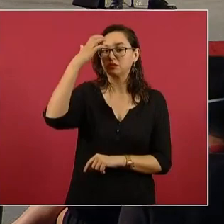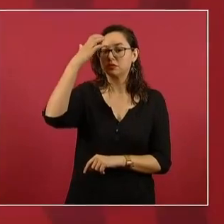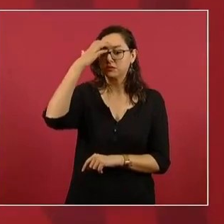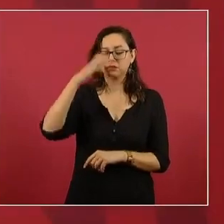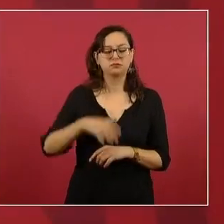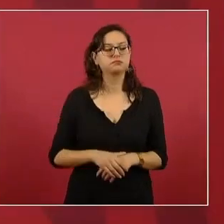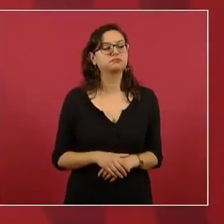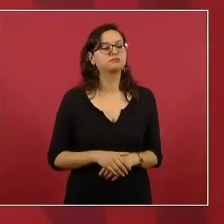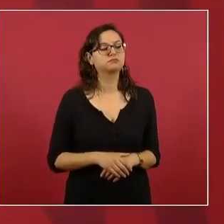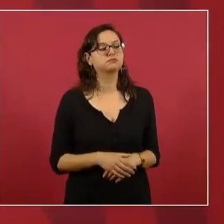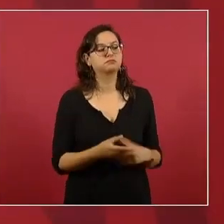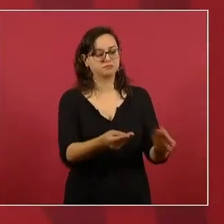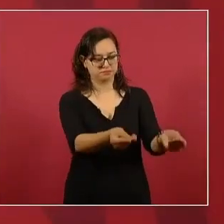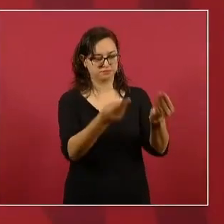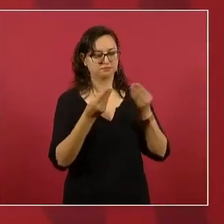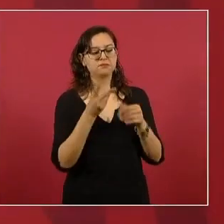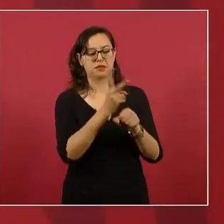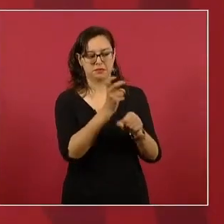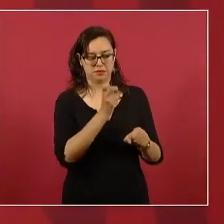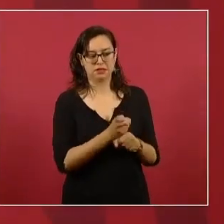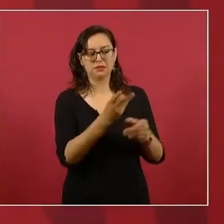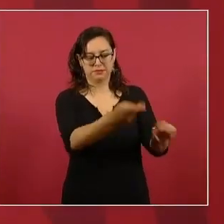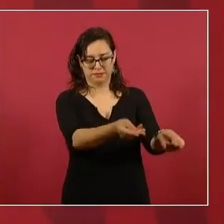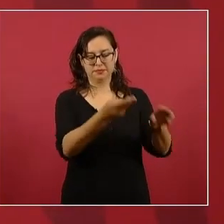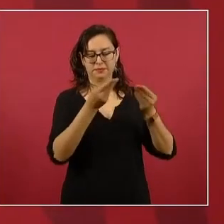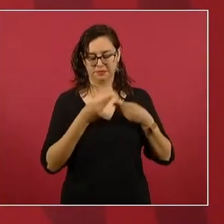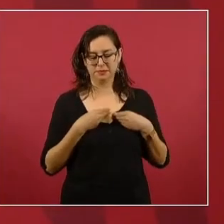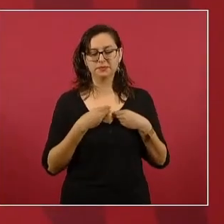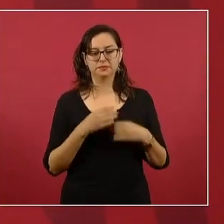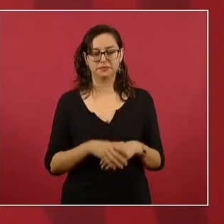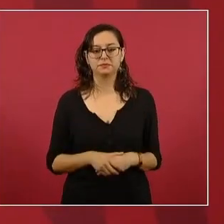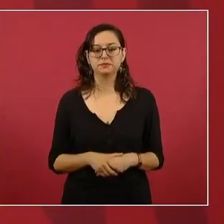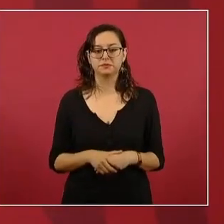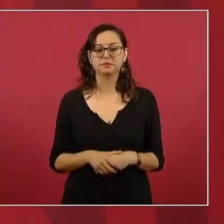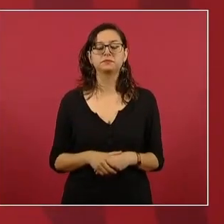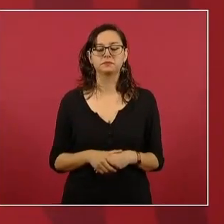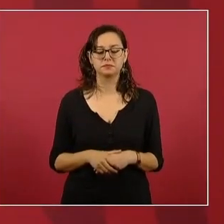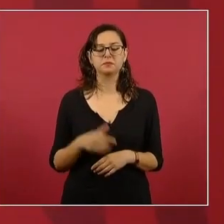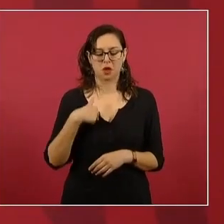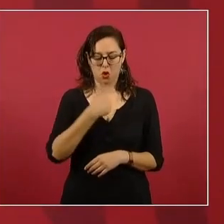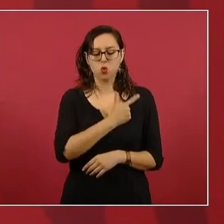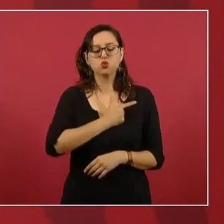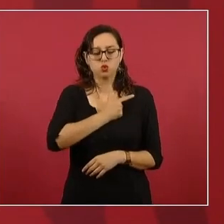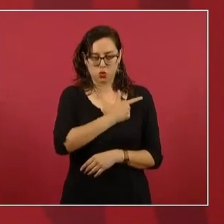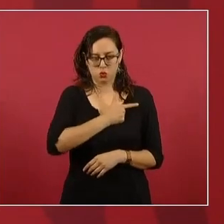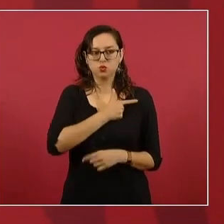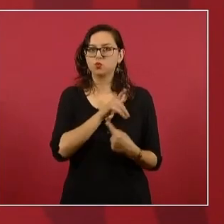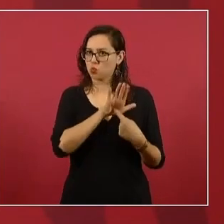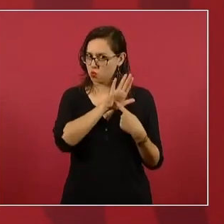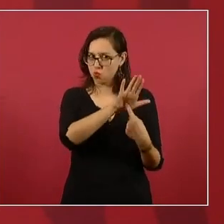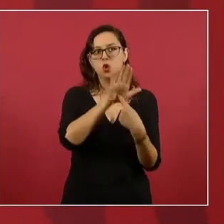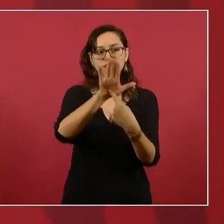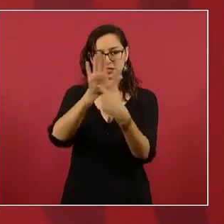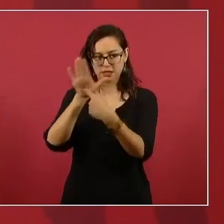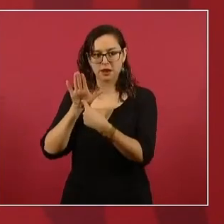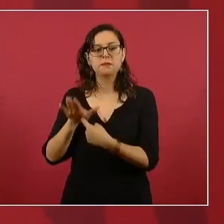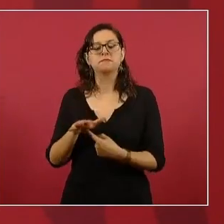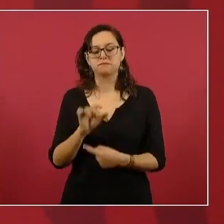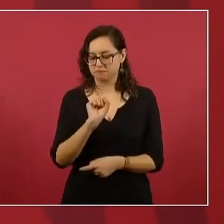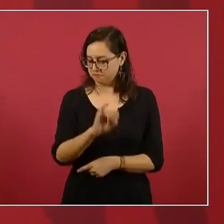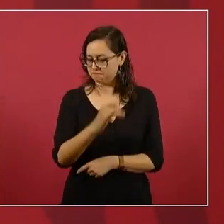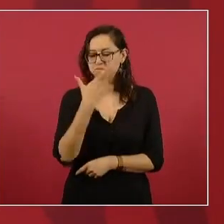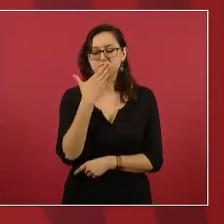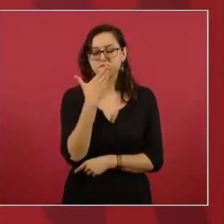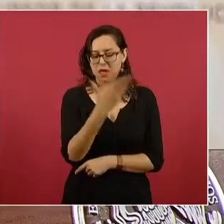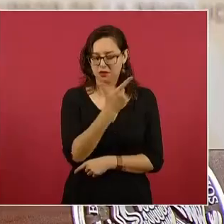Mándame la invitación a ver cómo está la agenda, pero sí celebro que se lleve a cabo la